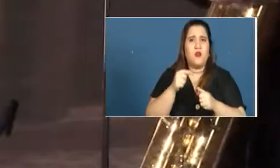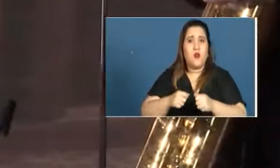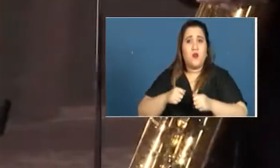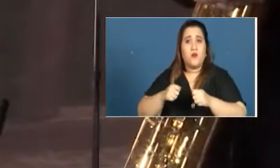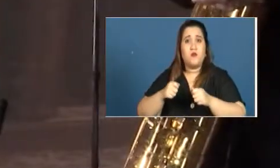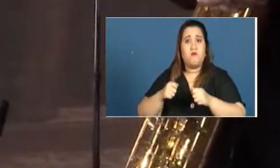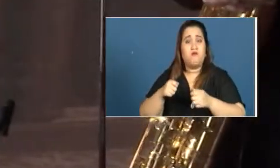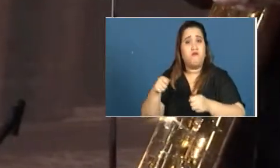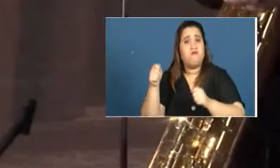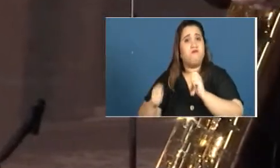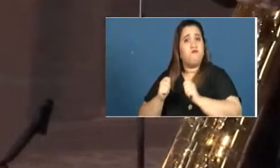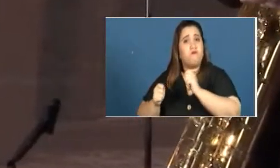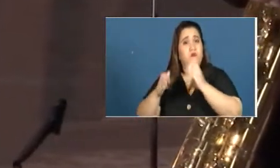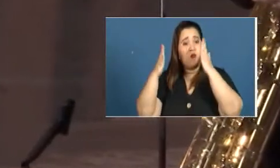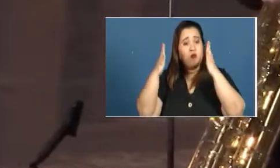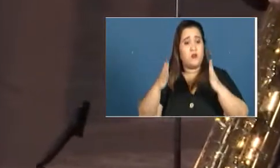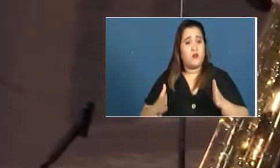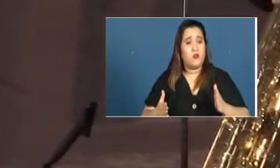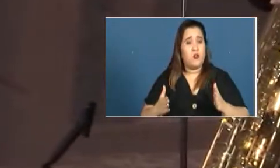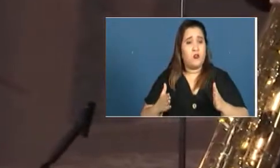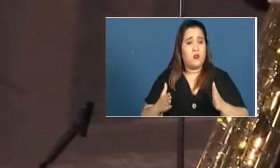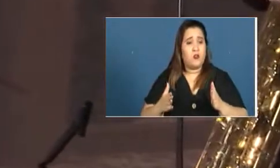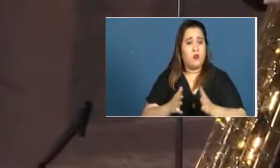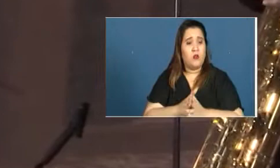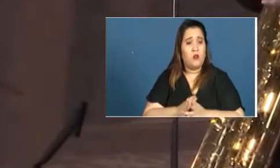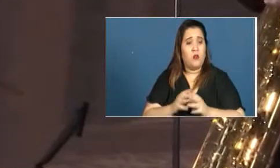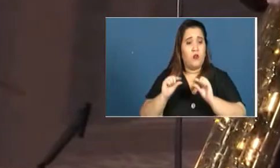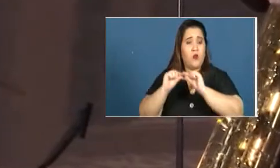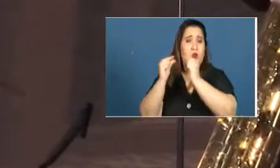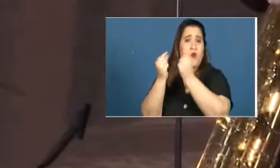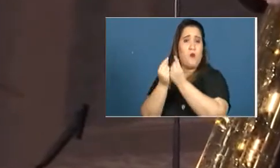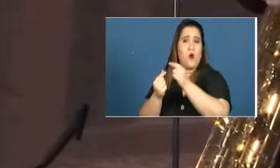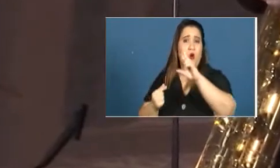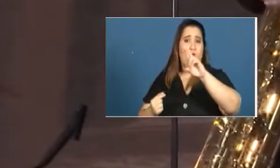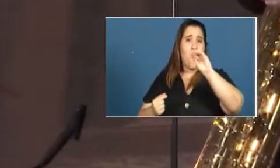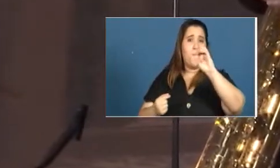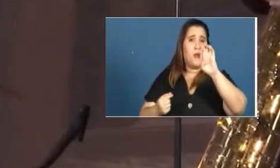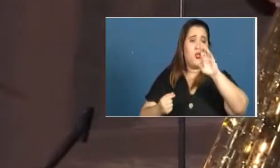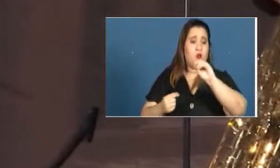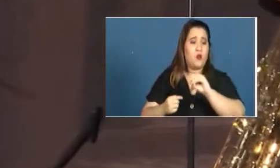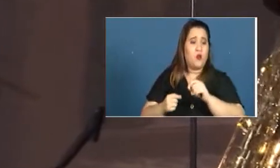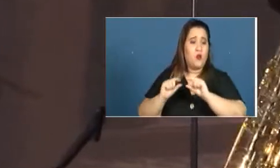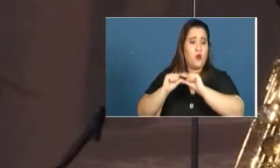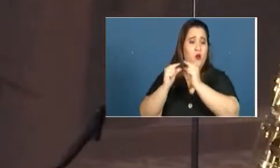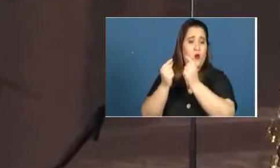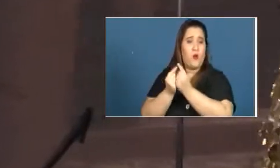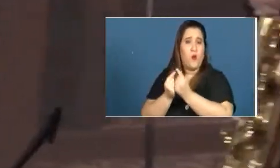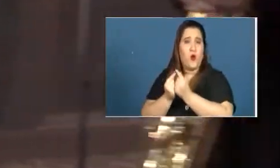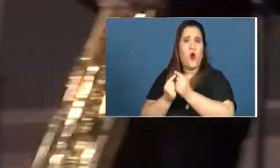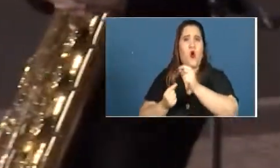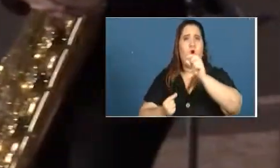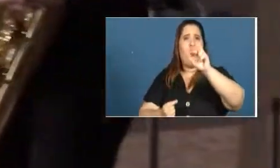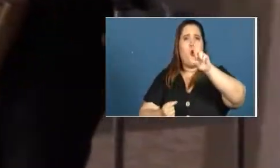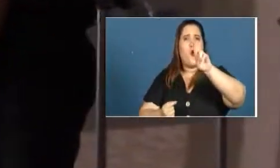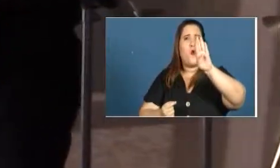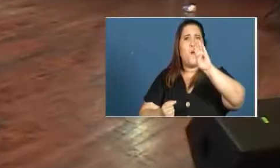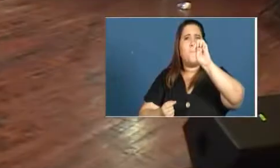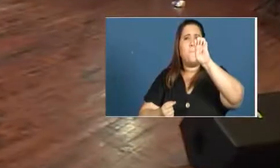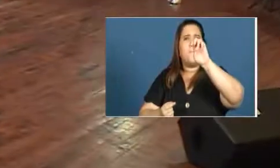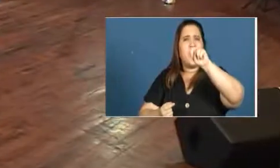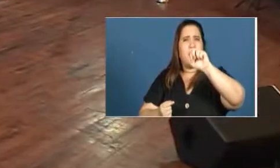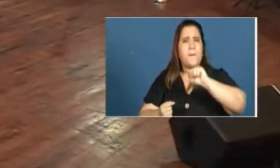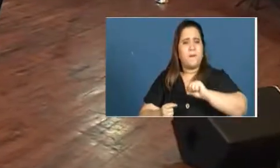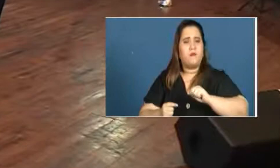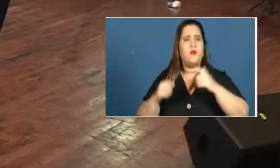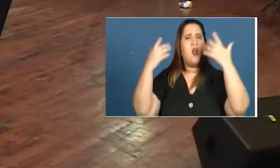músico de la orquesta de Roberto Delgado, músicos de la orquesta de Rubén Blades. Un aplauso